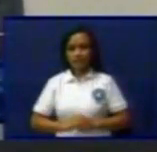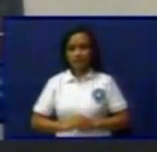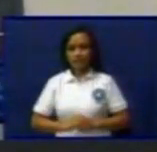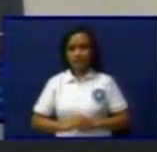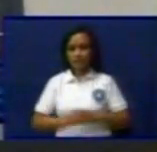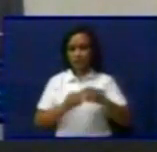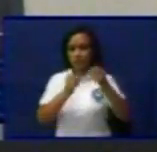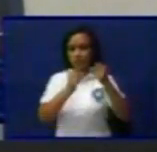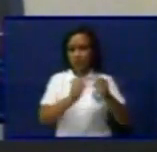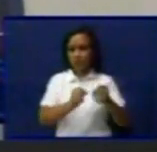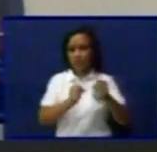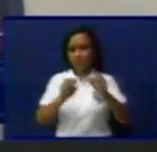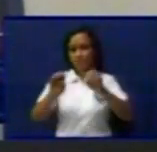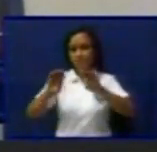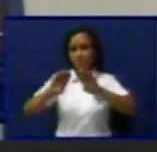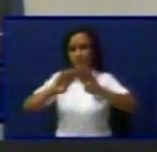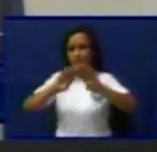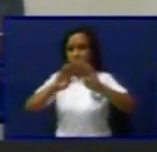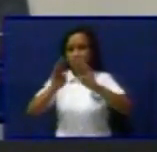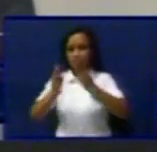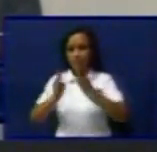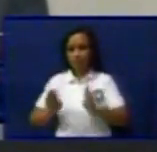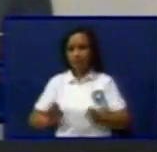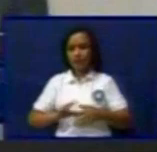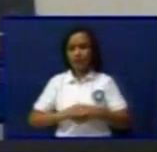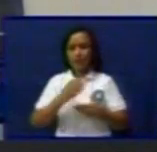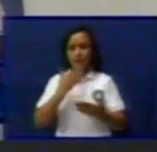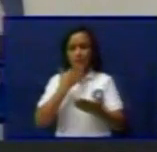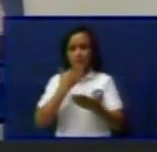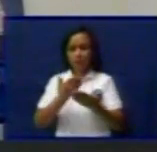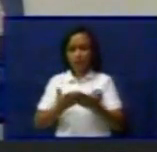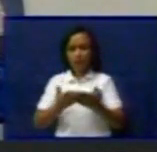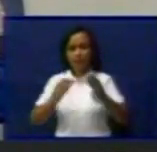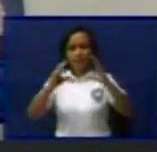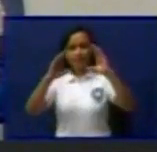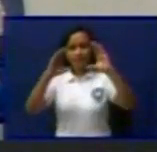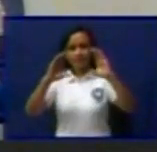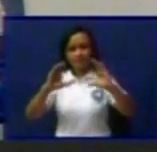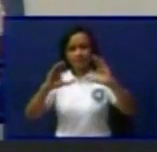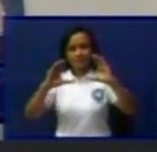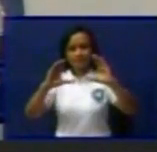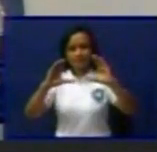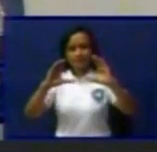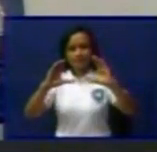señores y señores, señoras, buenas tardes.